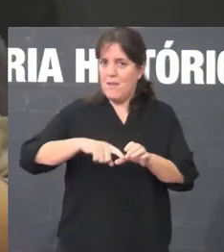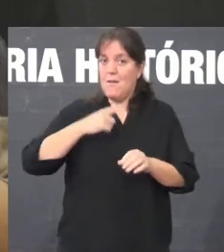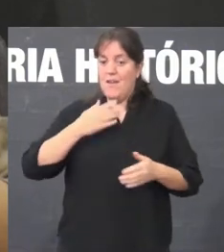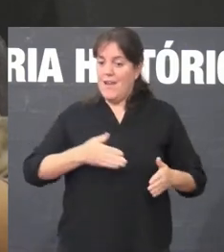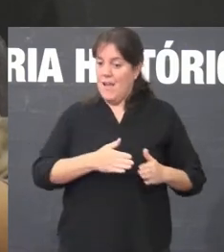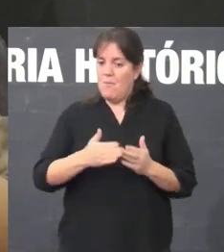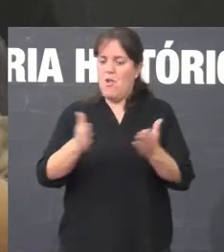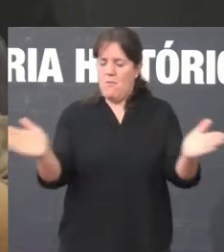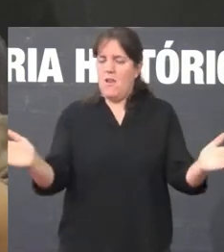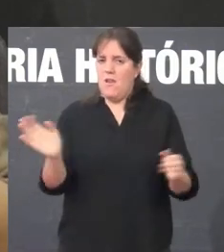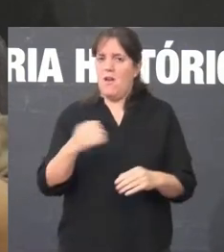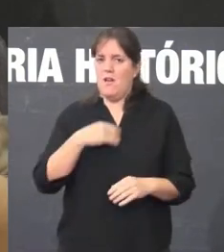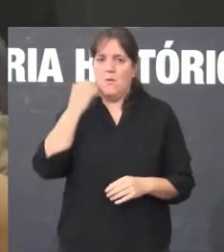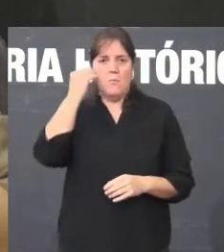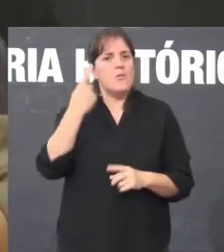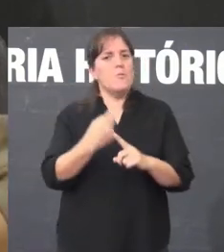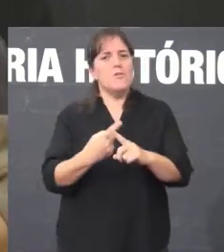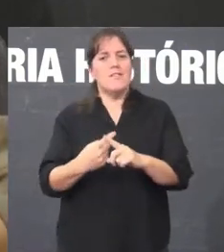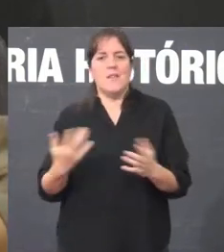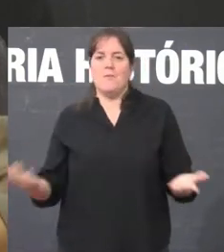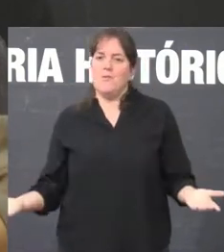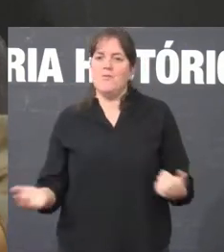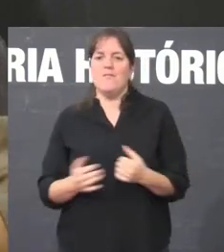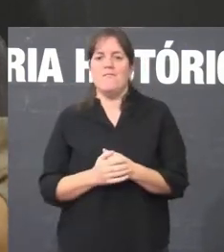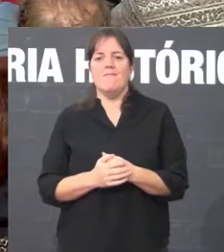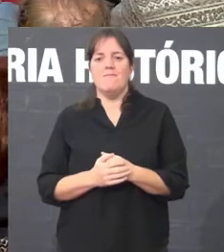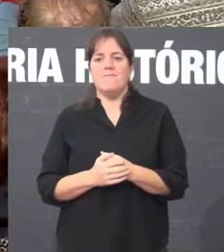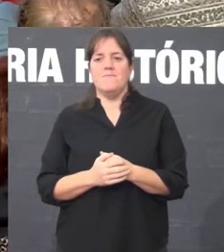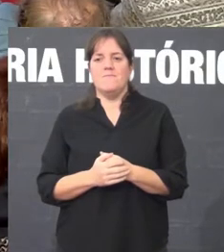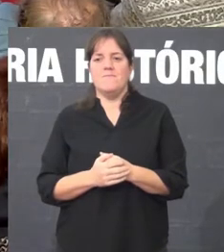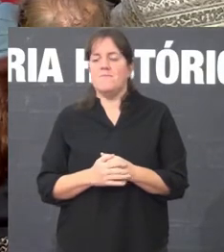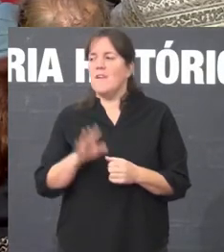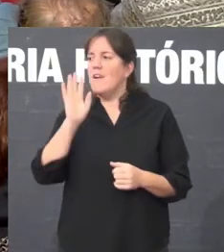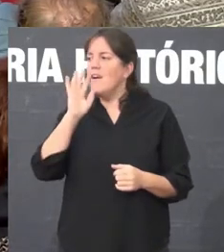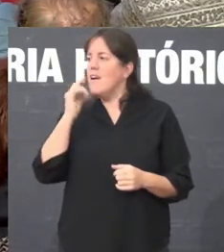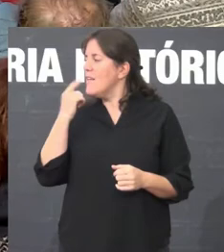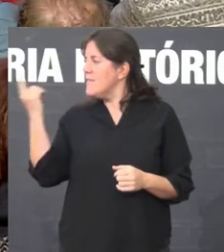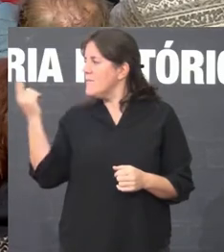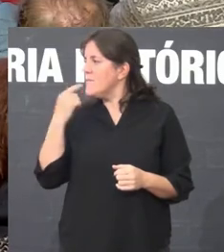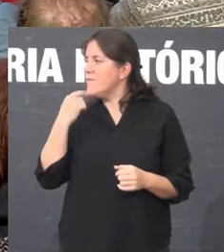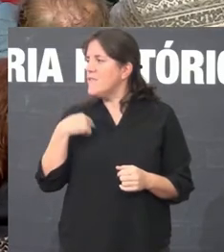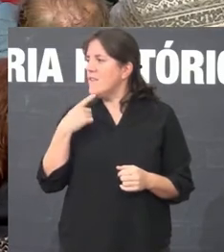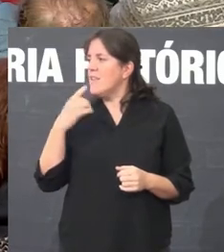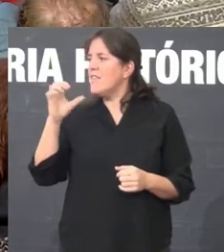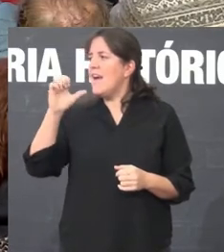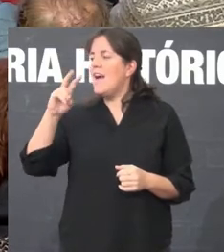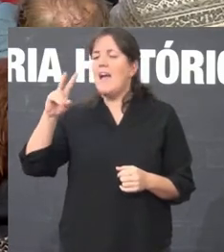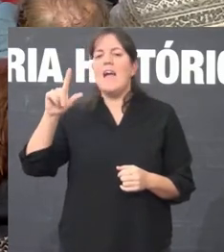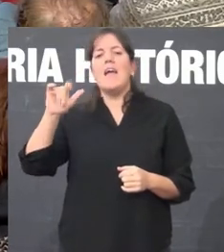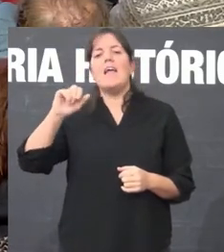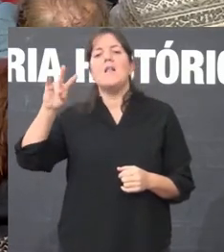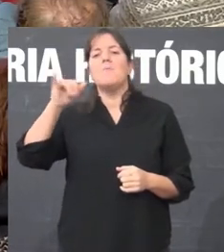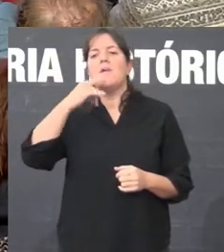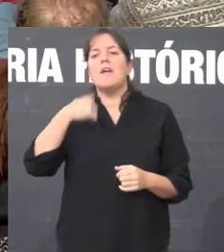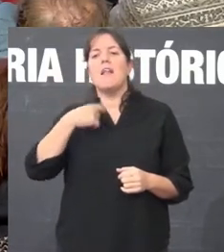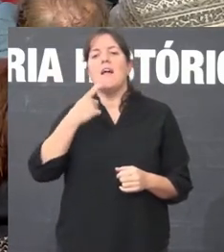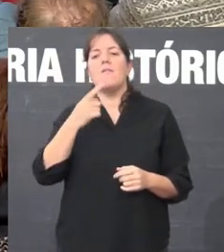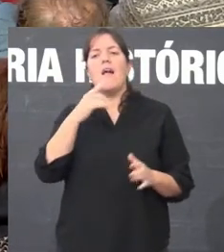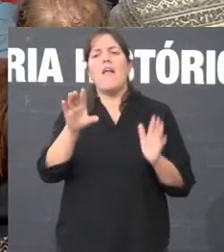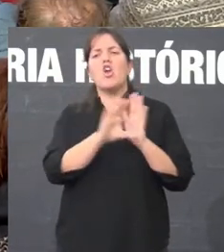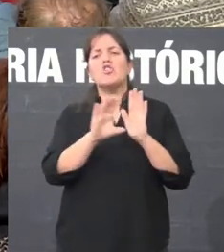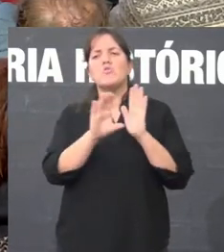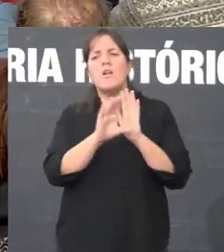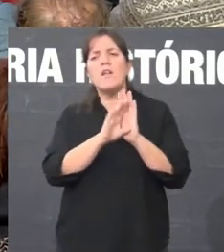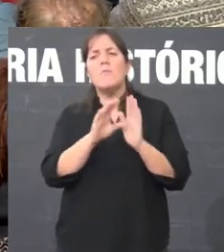camiño. Hai que ser optimista. Acababa de apuntar Pilar Allegue, facía alusión ao constitucionalismo,